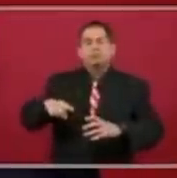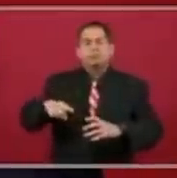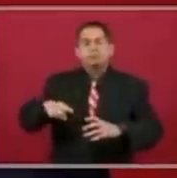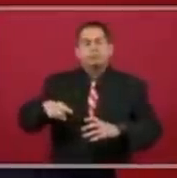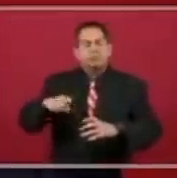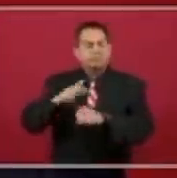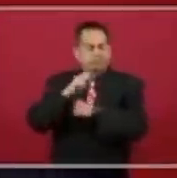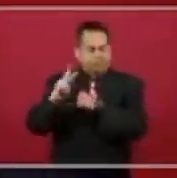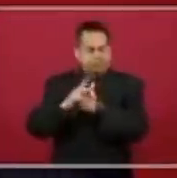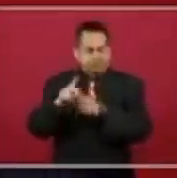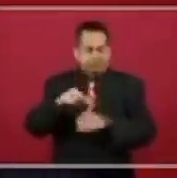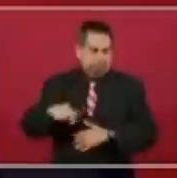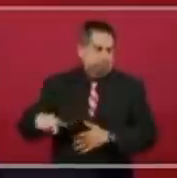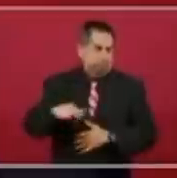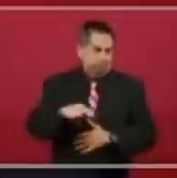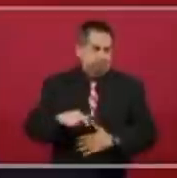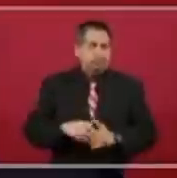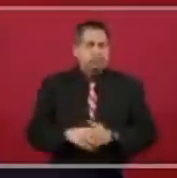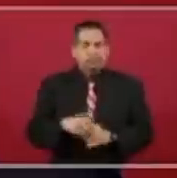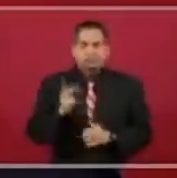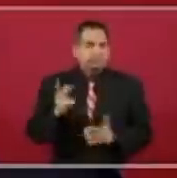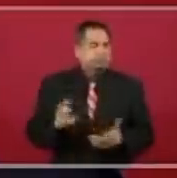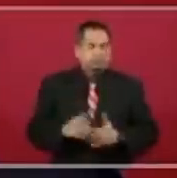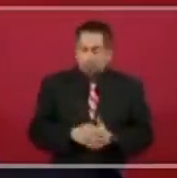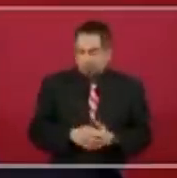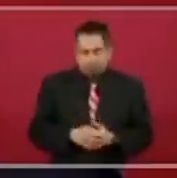la nación, pero no,